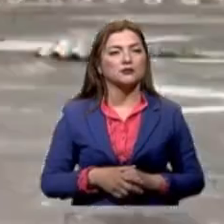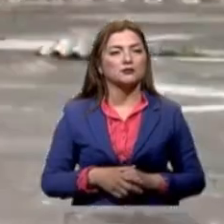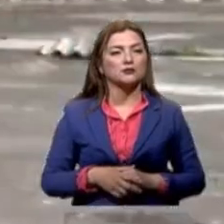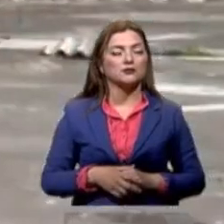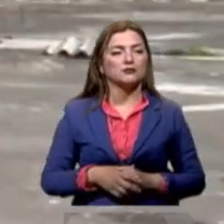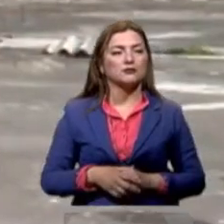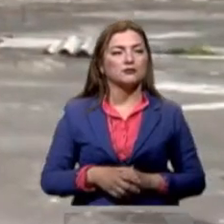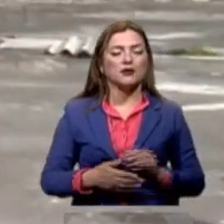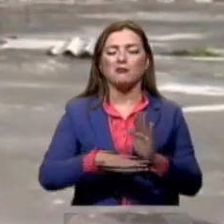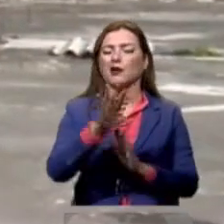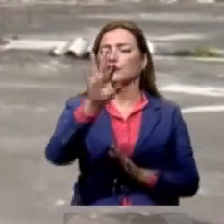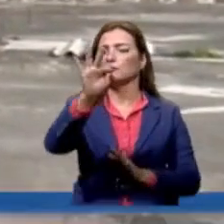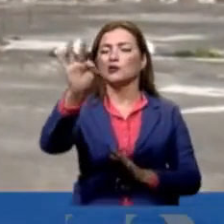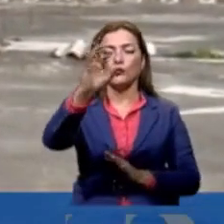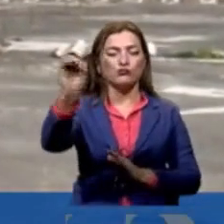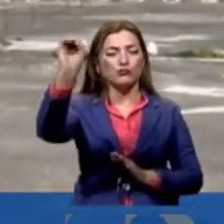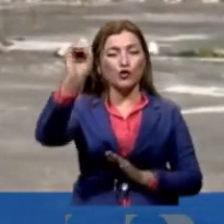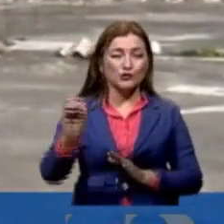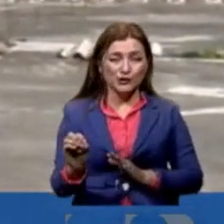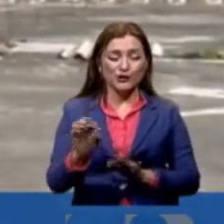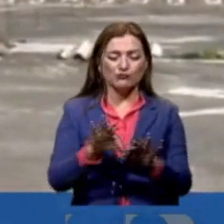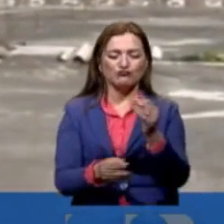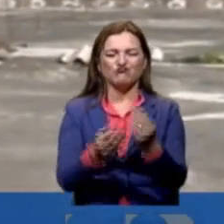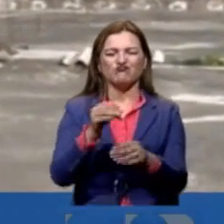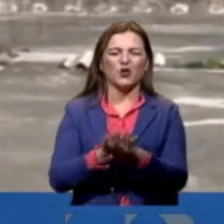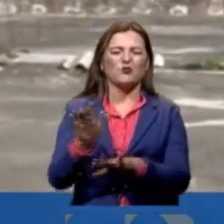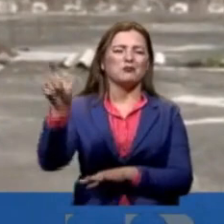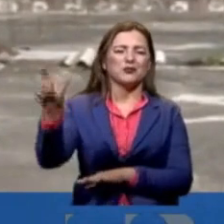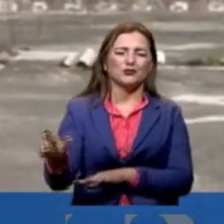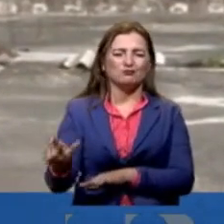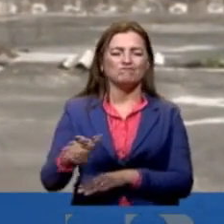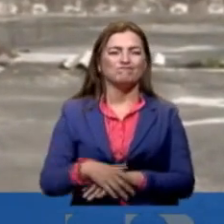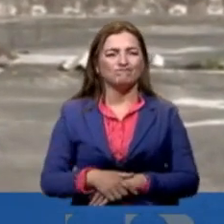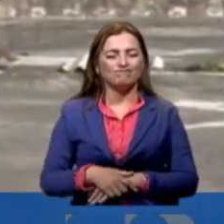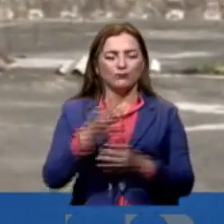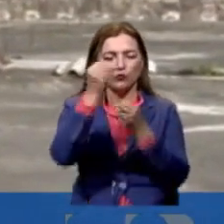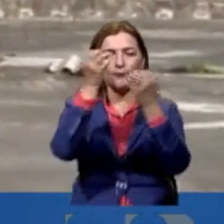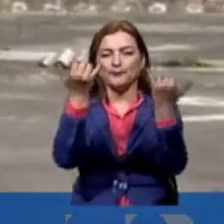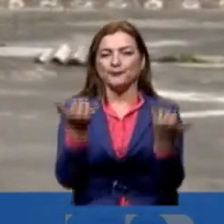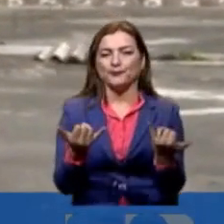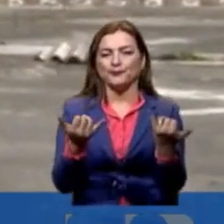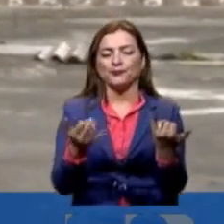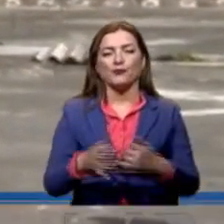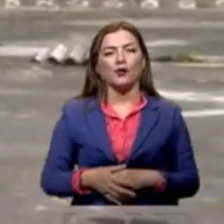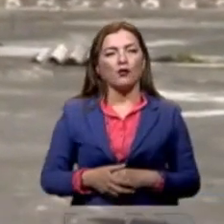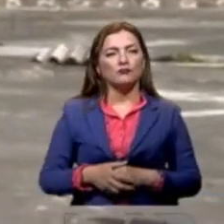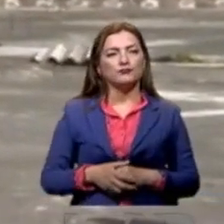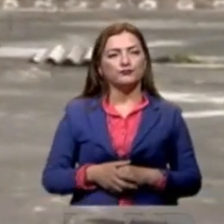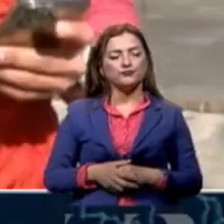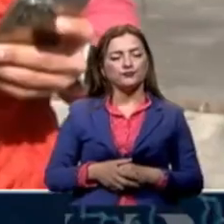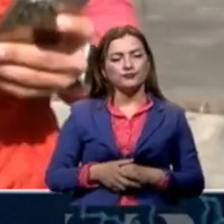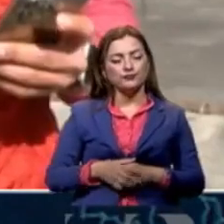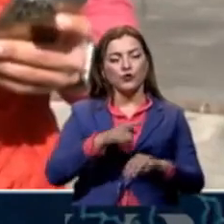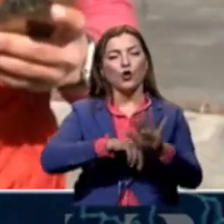las autoridades, más del 99% de estos incendios son provocados. Esta es la información que nosotros podemos brindar a esta hora de la mañana,